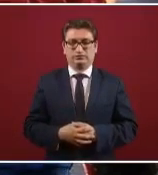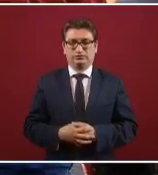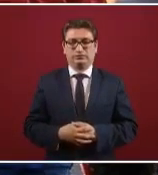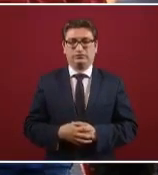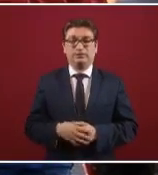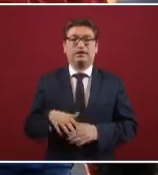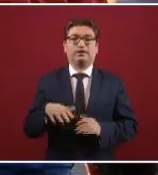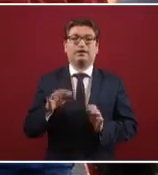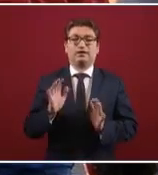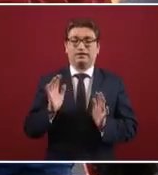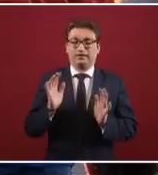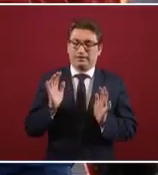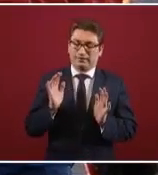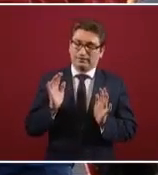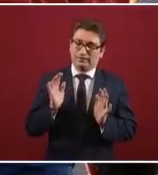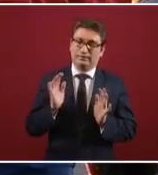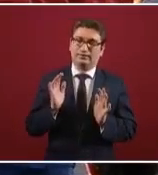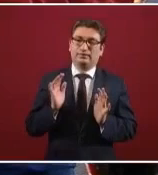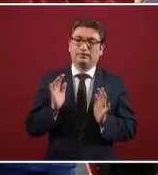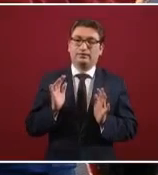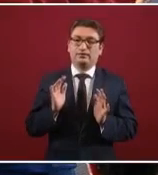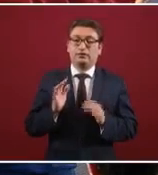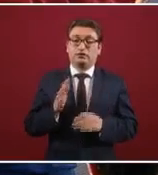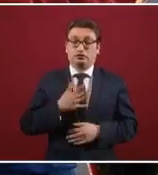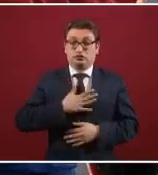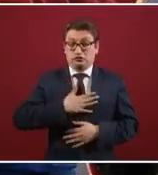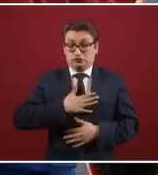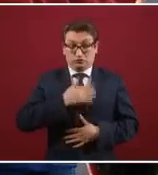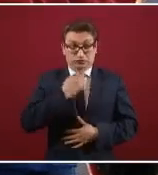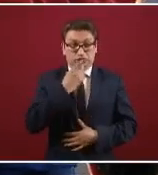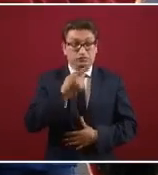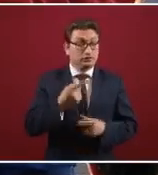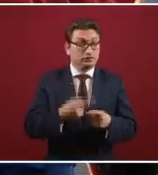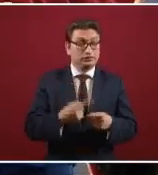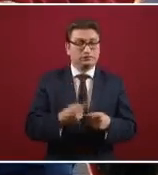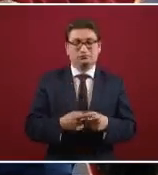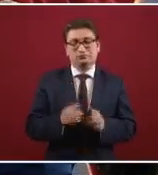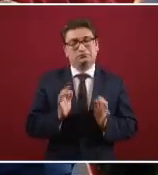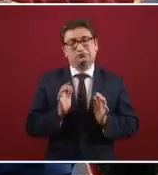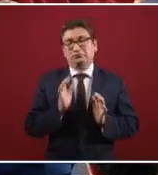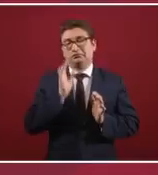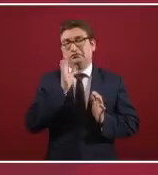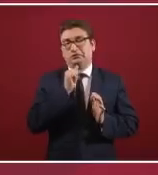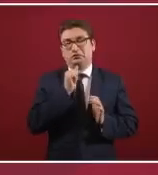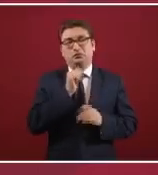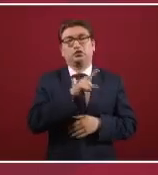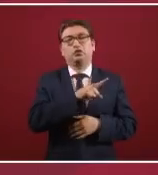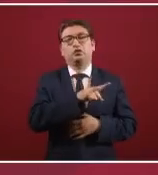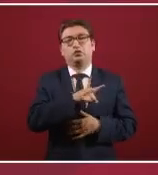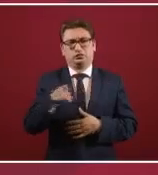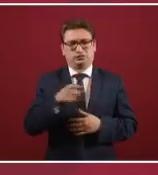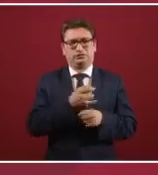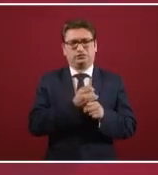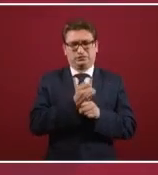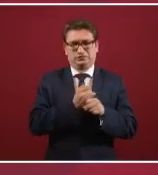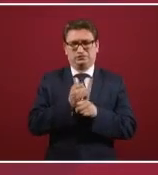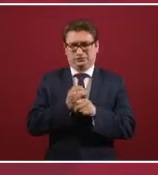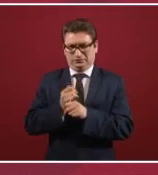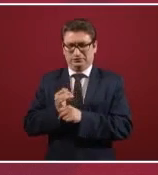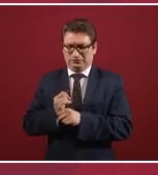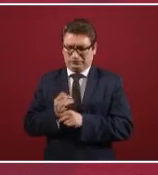está la cosa o sea yo no lo puedo decir pero ustedes si pueden hacer la investigación ósea